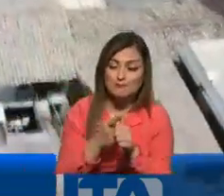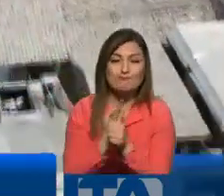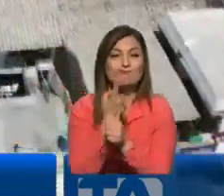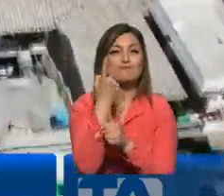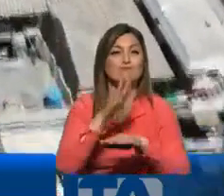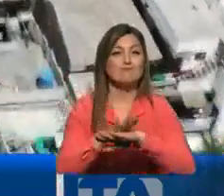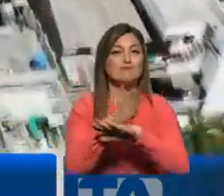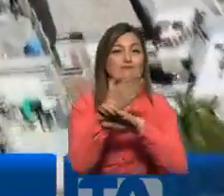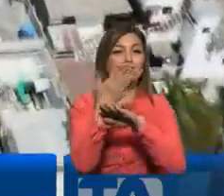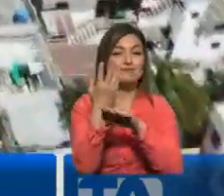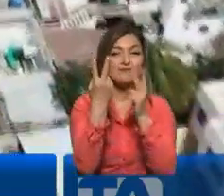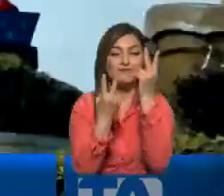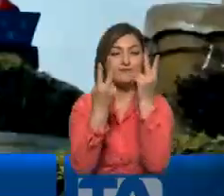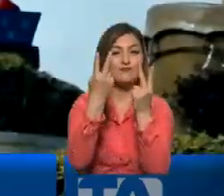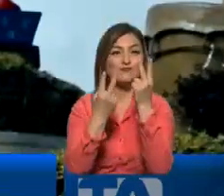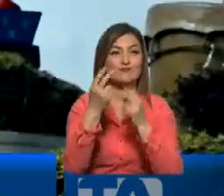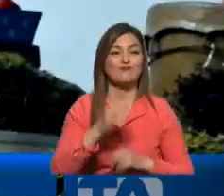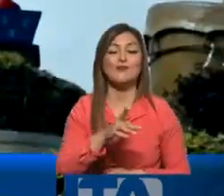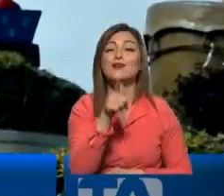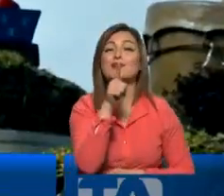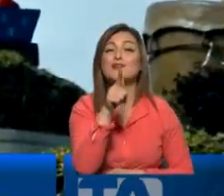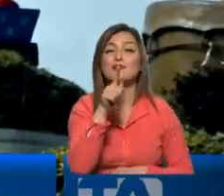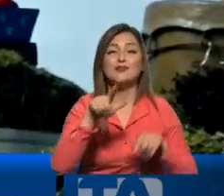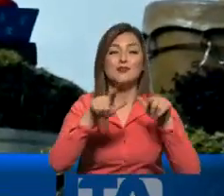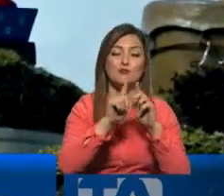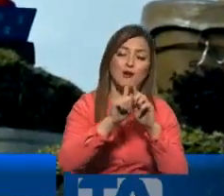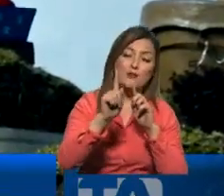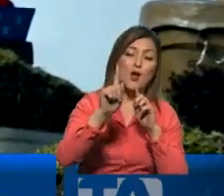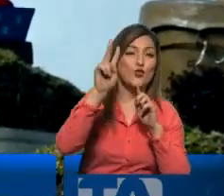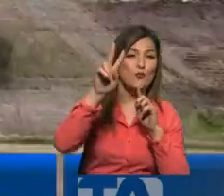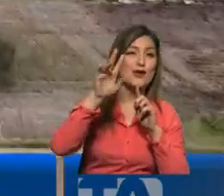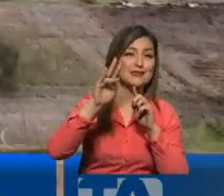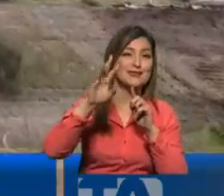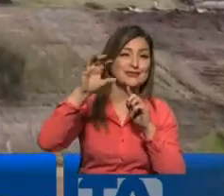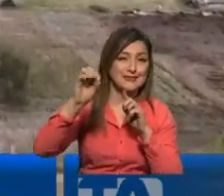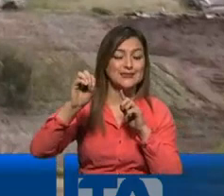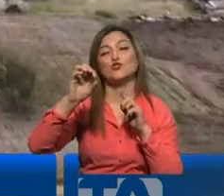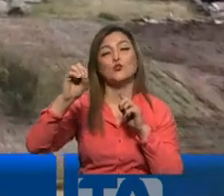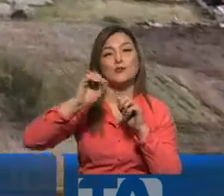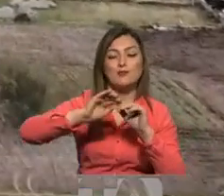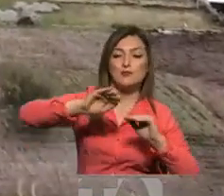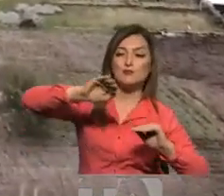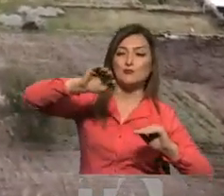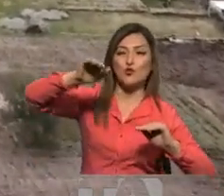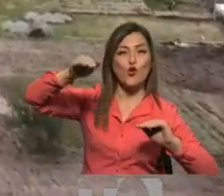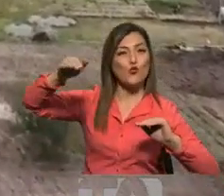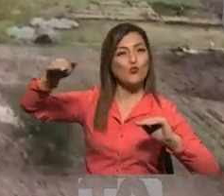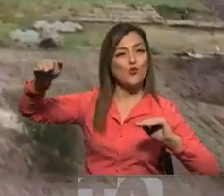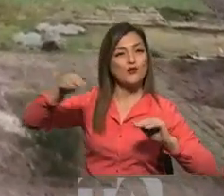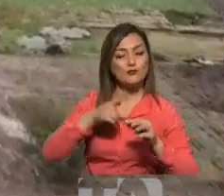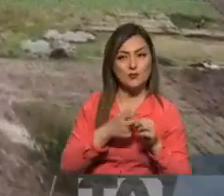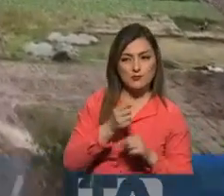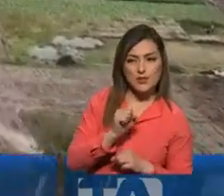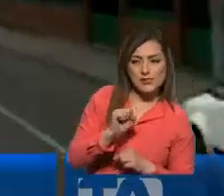principales motivos en ser visitada. Latacunga está ubicada a 2.750 metros sobre el nivel del mar. Desde Quito se